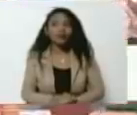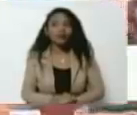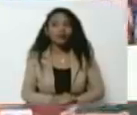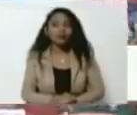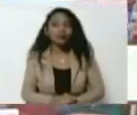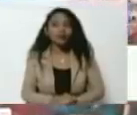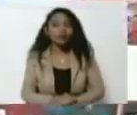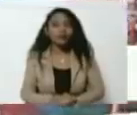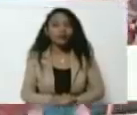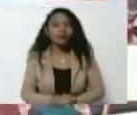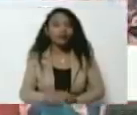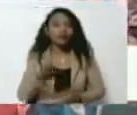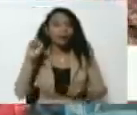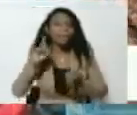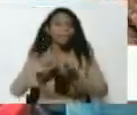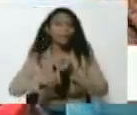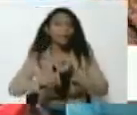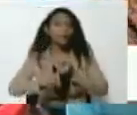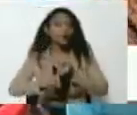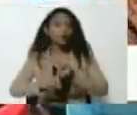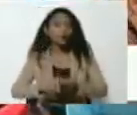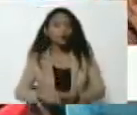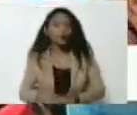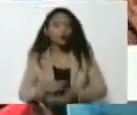¡Doña Delcy Rodríguez!